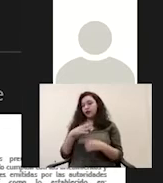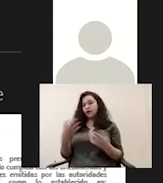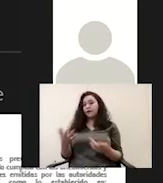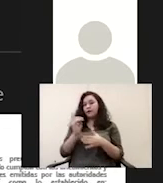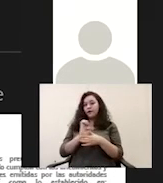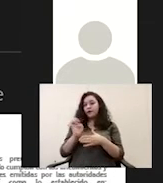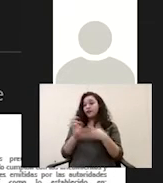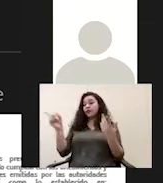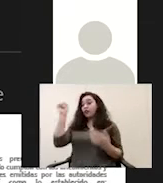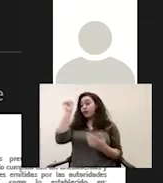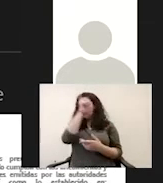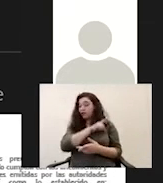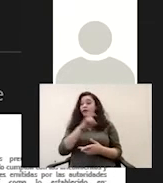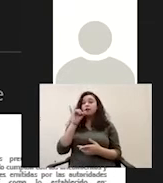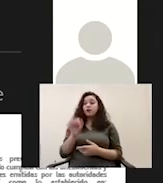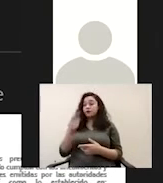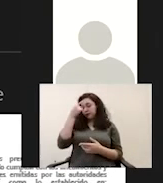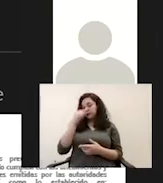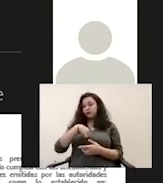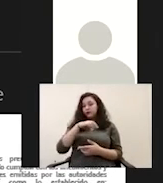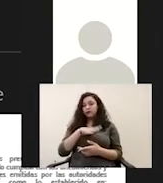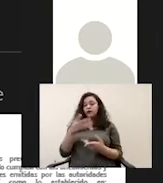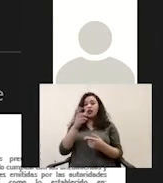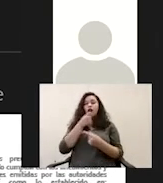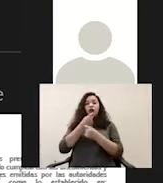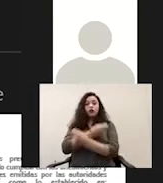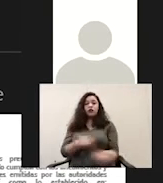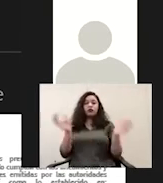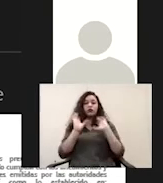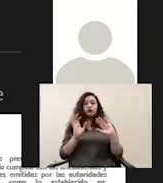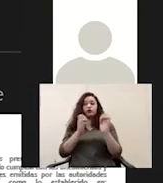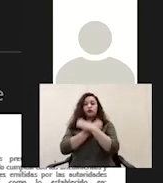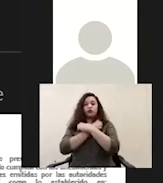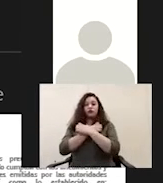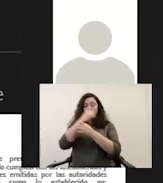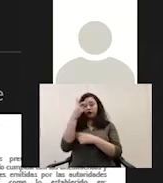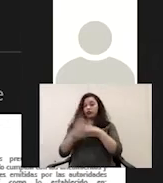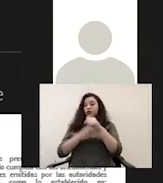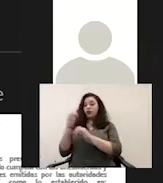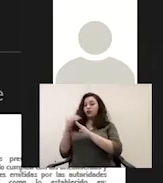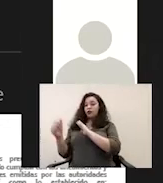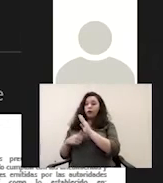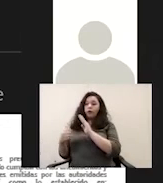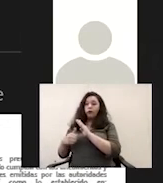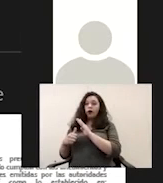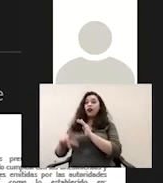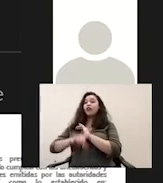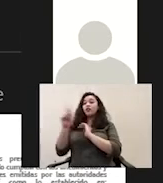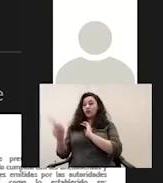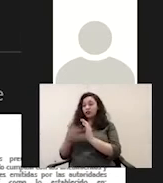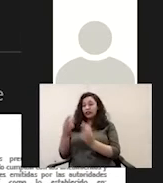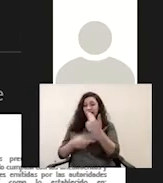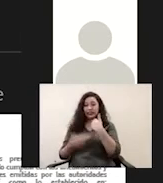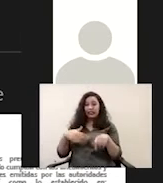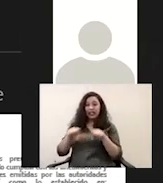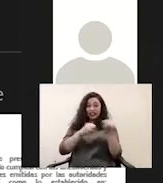poco complicado empezar a educar a los niños después de 2 años de confinamiento en casa a que regresen a las aulas